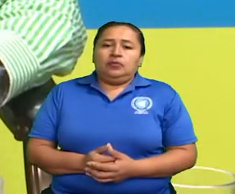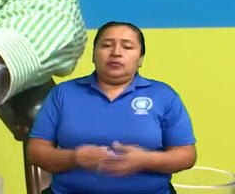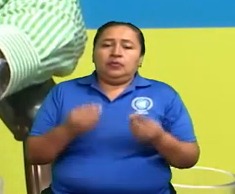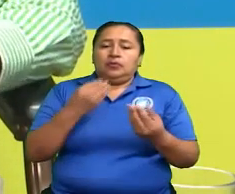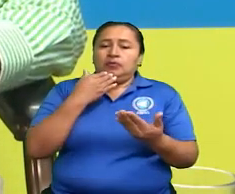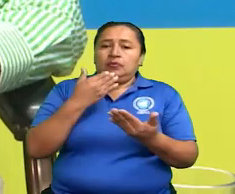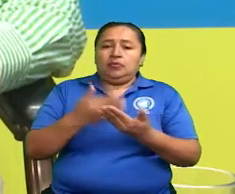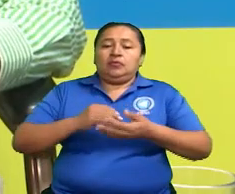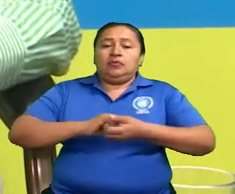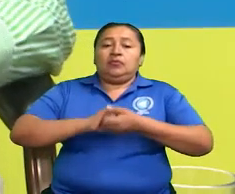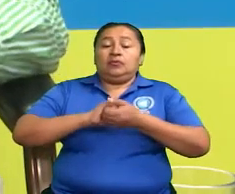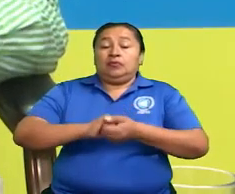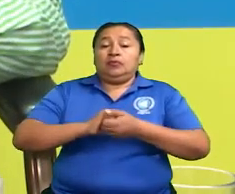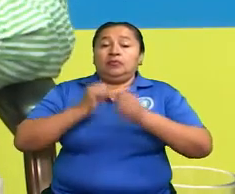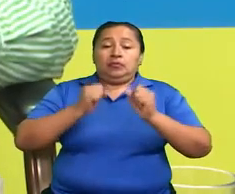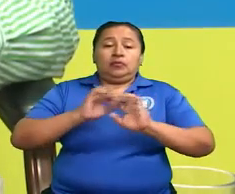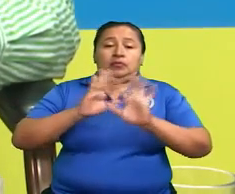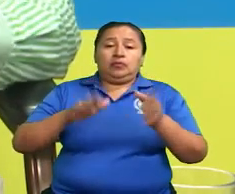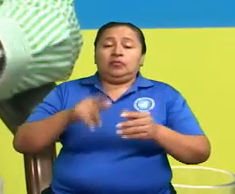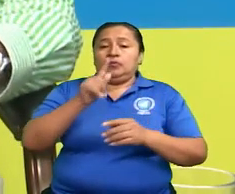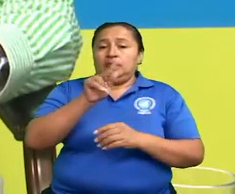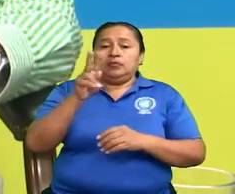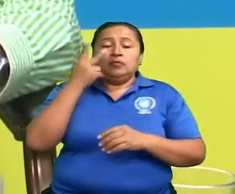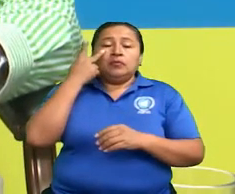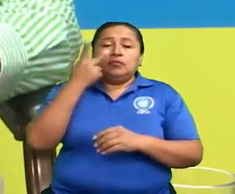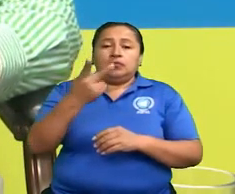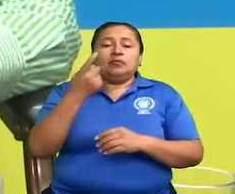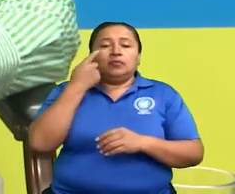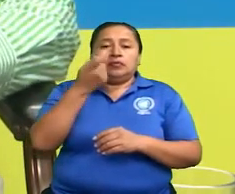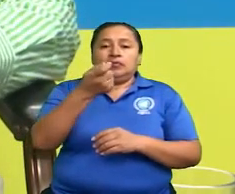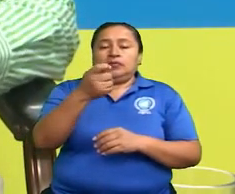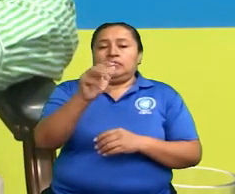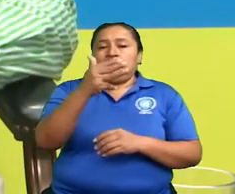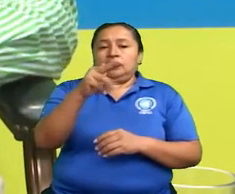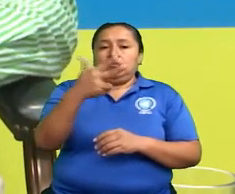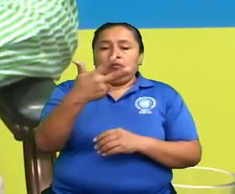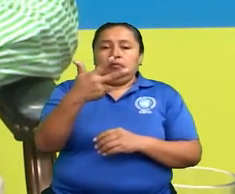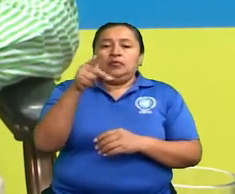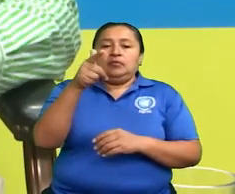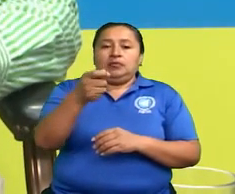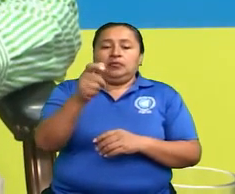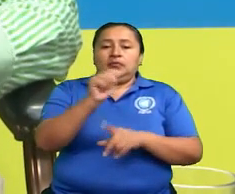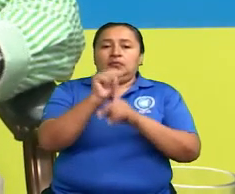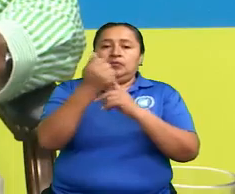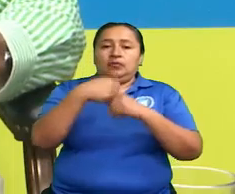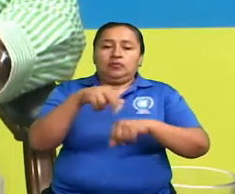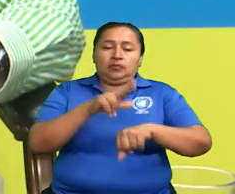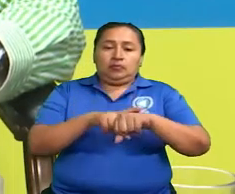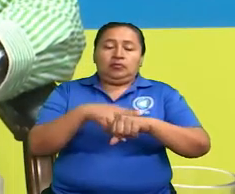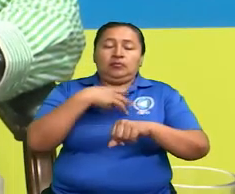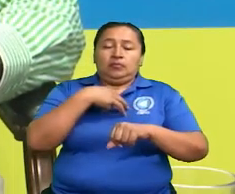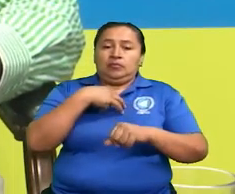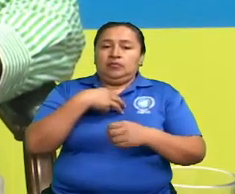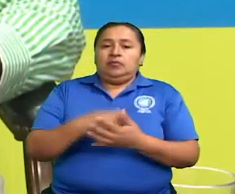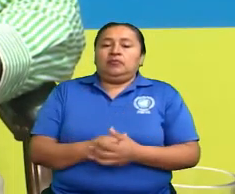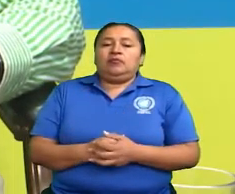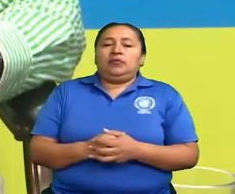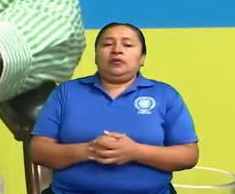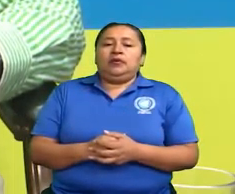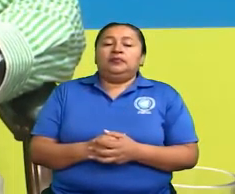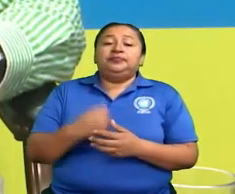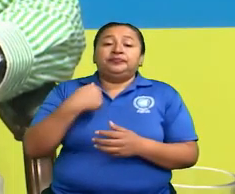Muchas gracias, amigo y amiga televidente, por su fiel sintonía al canal 98, el canal parlamentario, el canal de la Asamblea